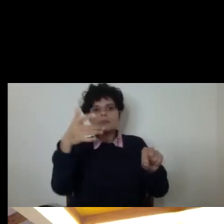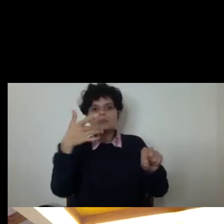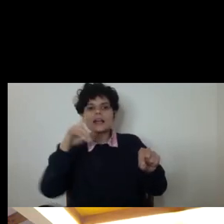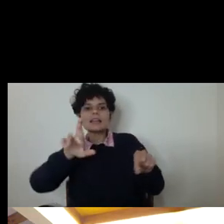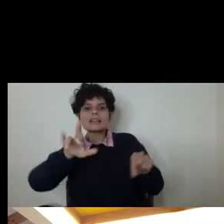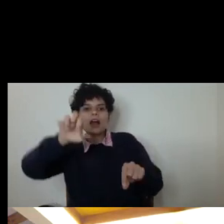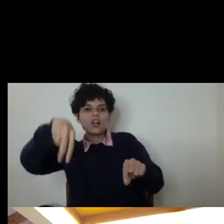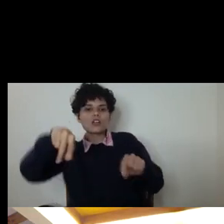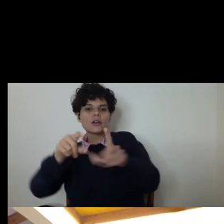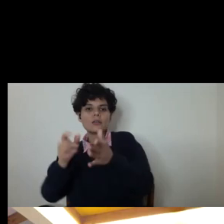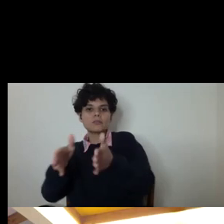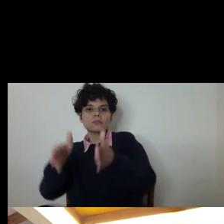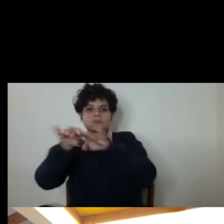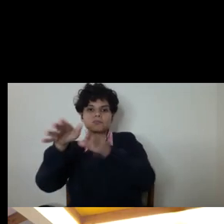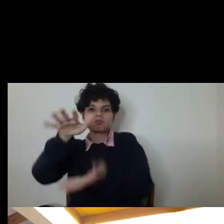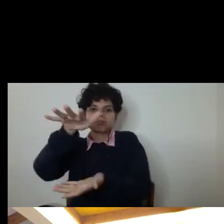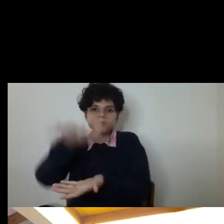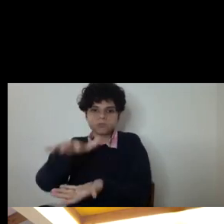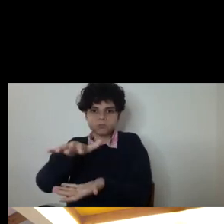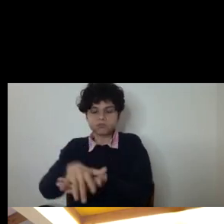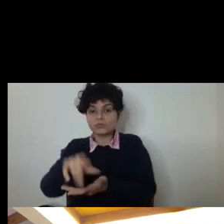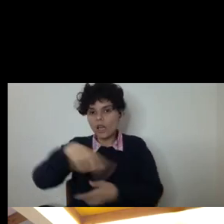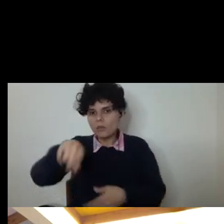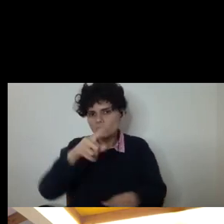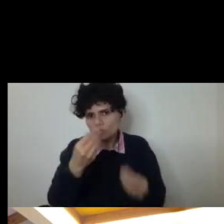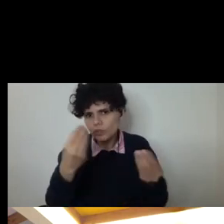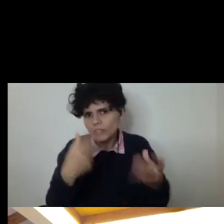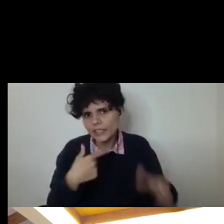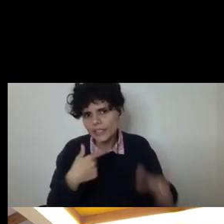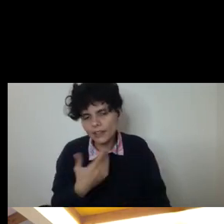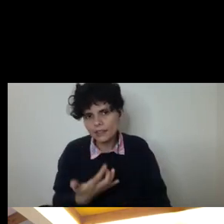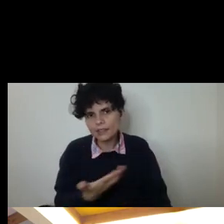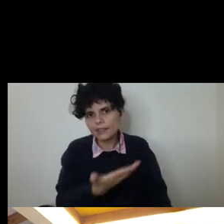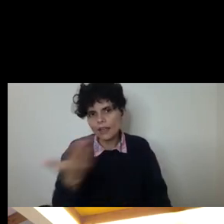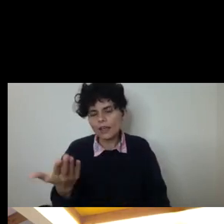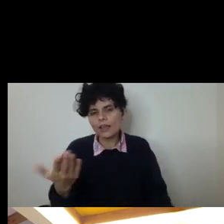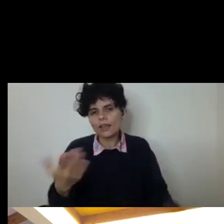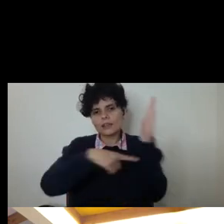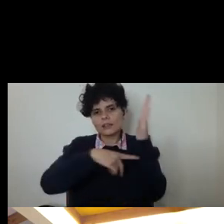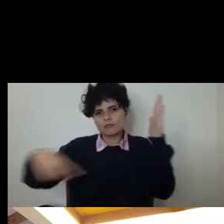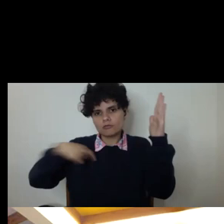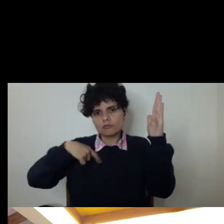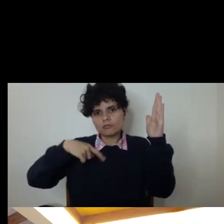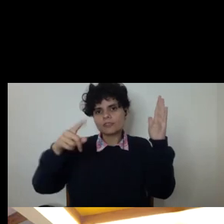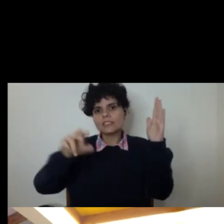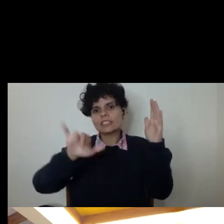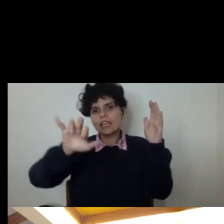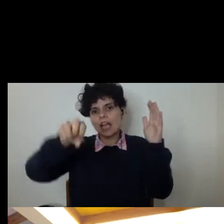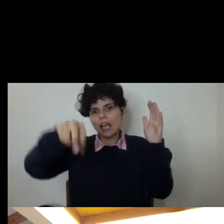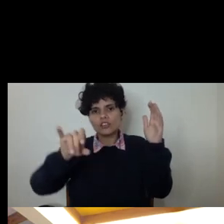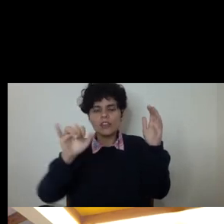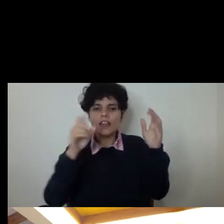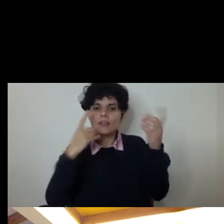inhibitoria. Y interesantemente, la expresión del receptor de reanodina mismo también es estimulada